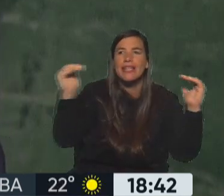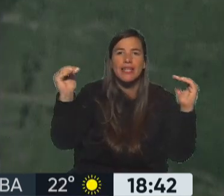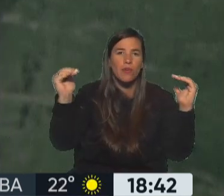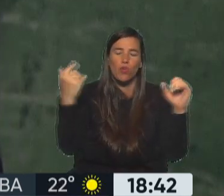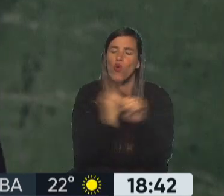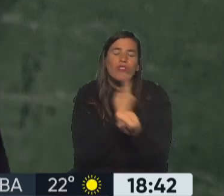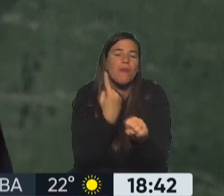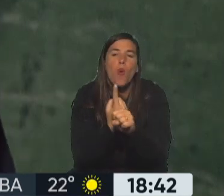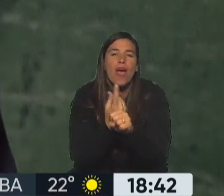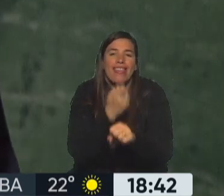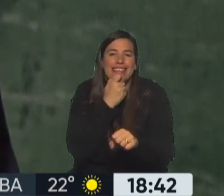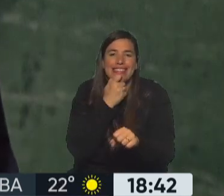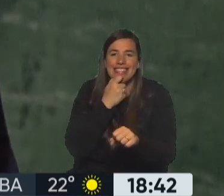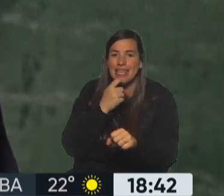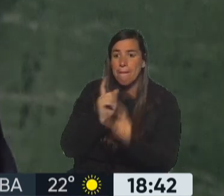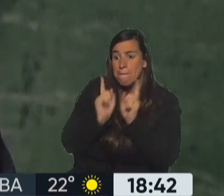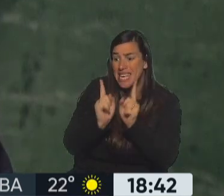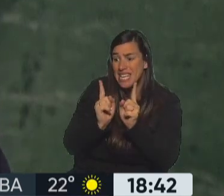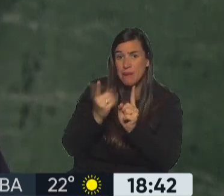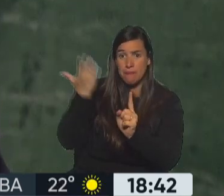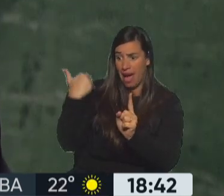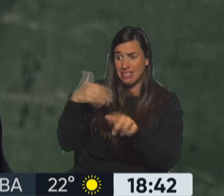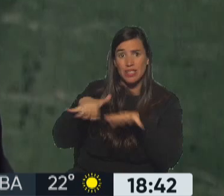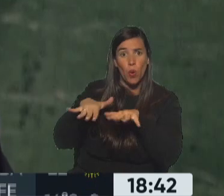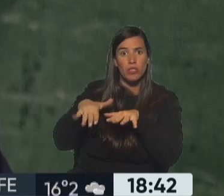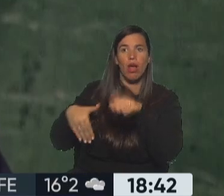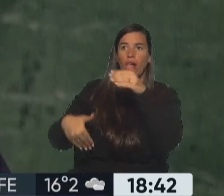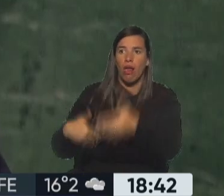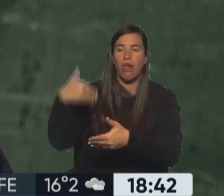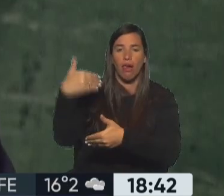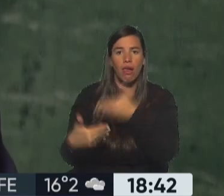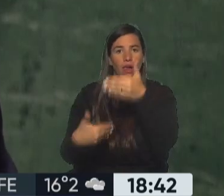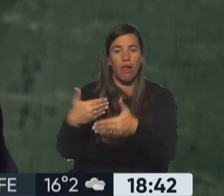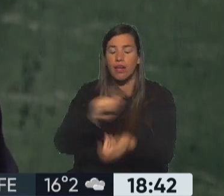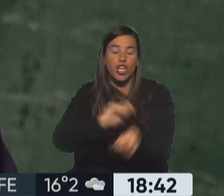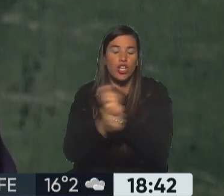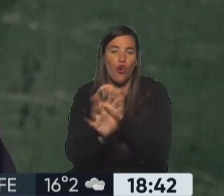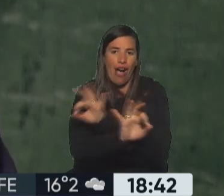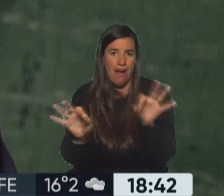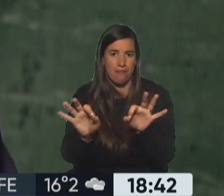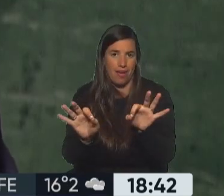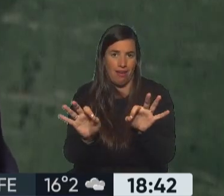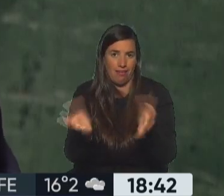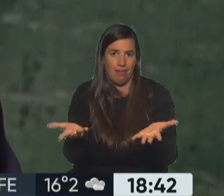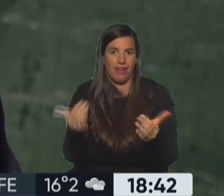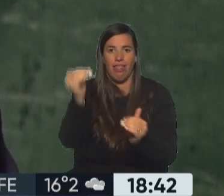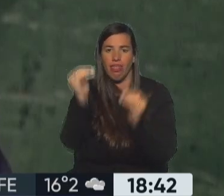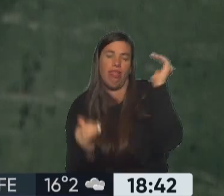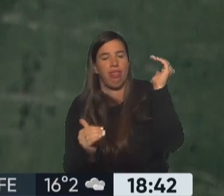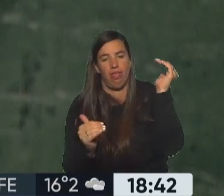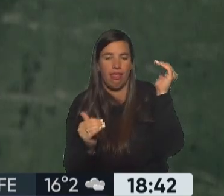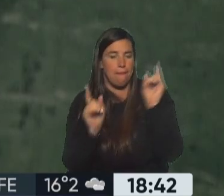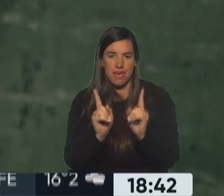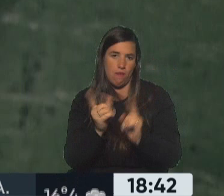la continuidad de las mismas lógicas que han generado la desigualdad en la que vivimos. La